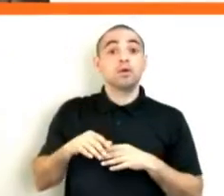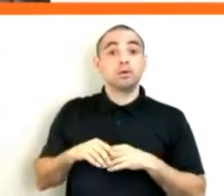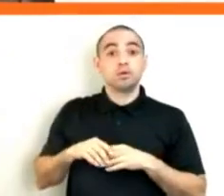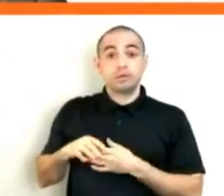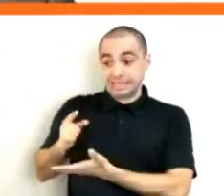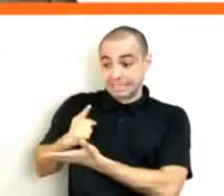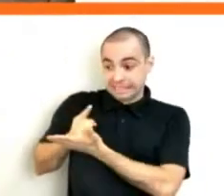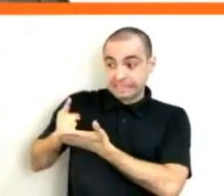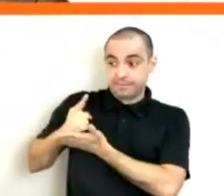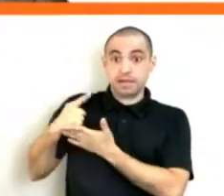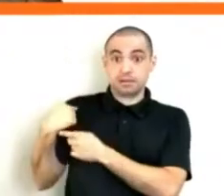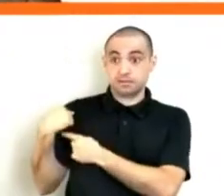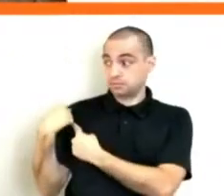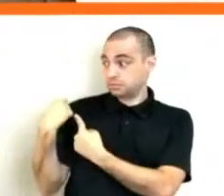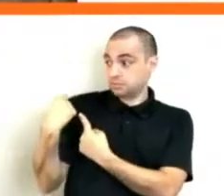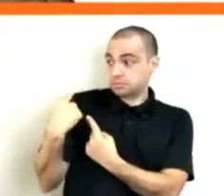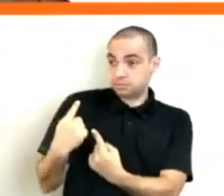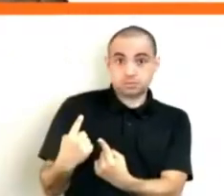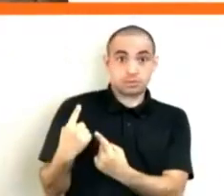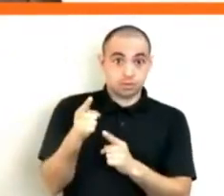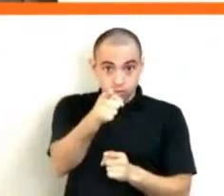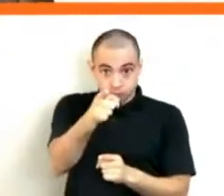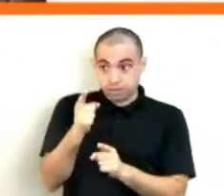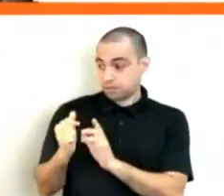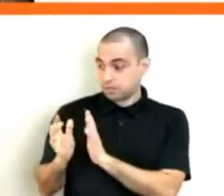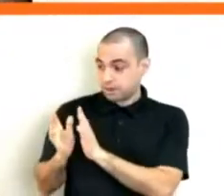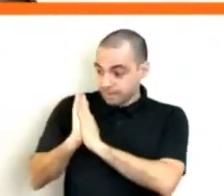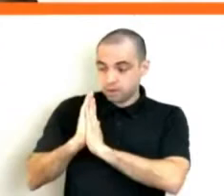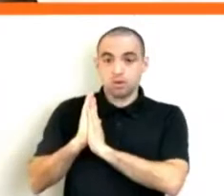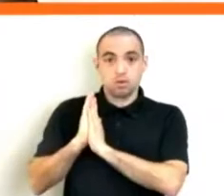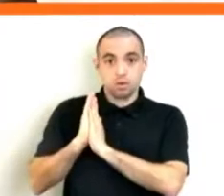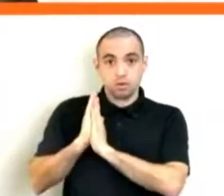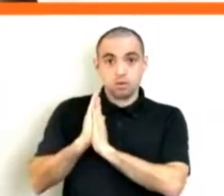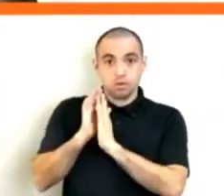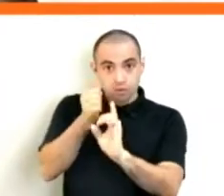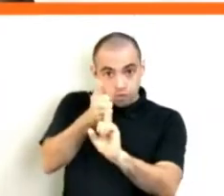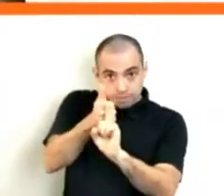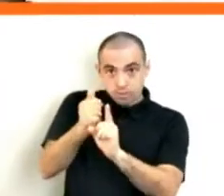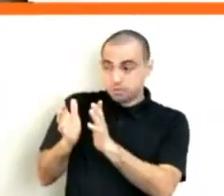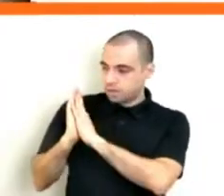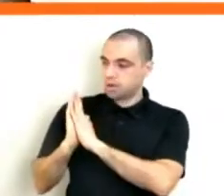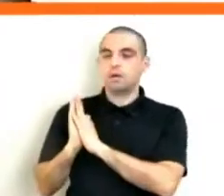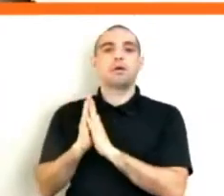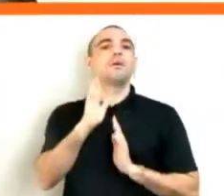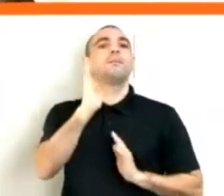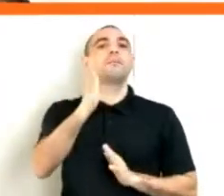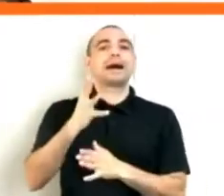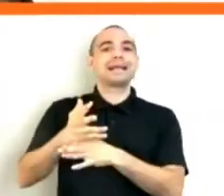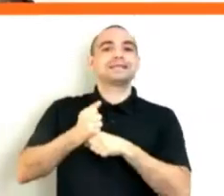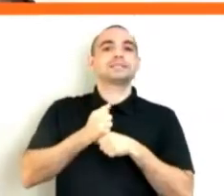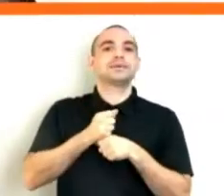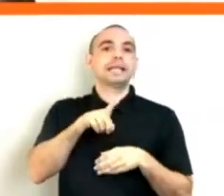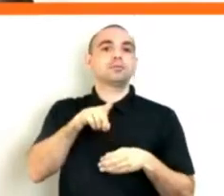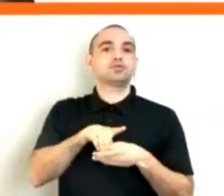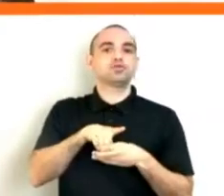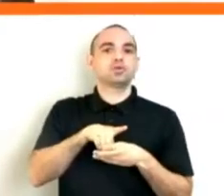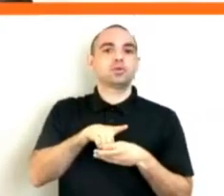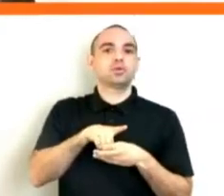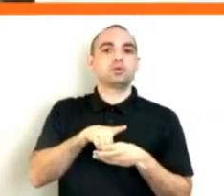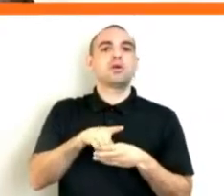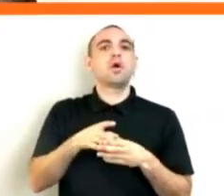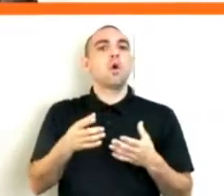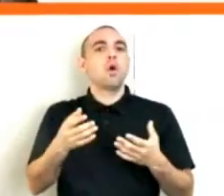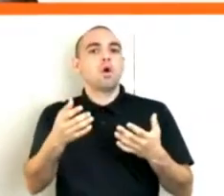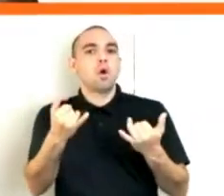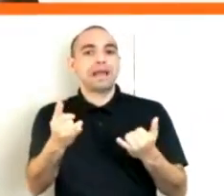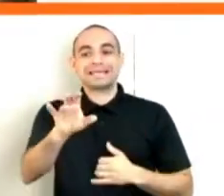las semanas que usted reclamó, las compensaciones que usted tiene. Le va a recibir ese depósito, si es hoy que lo hace, antes de las 7